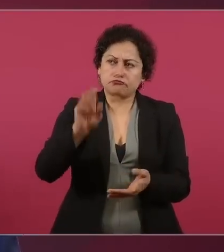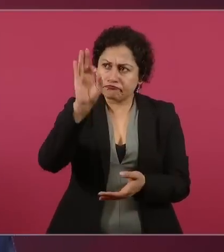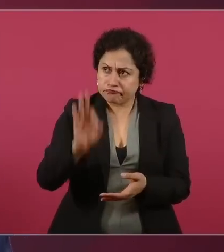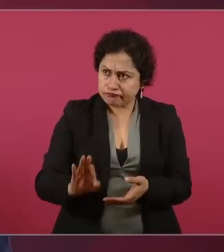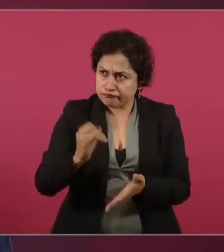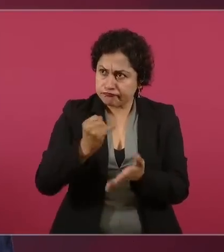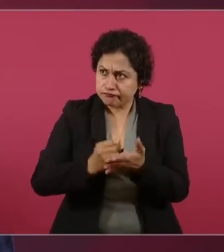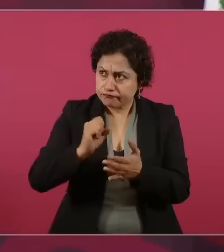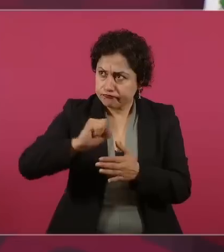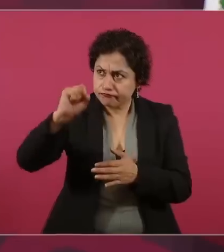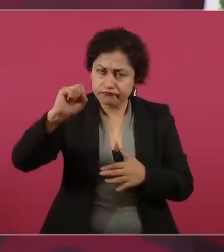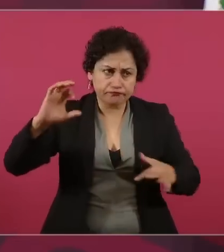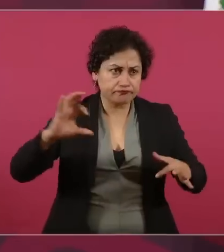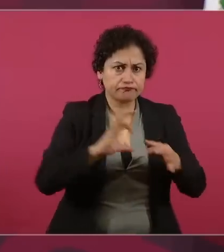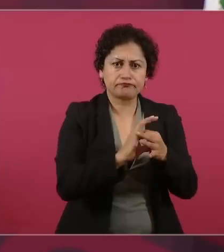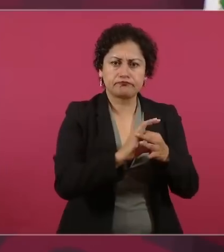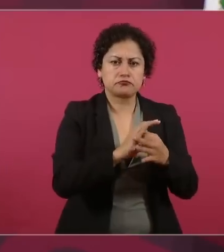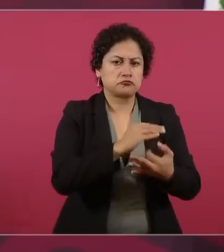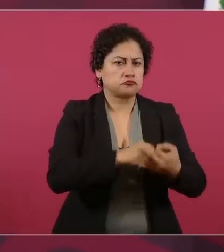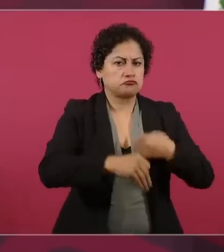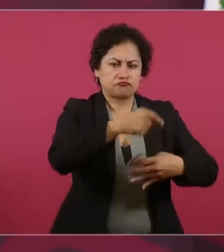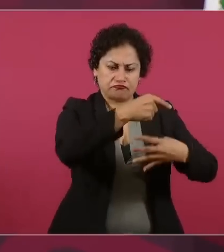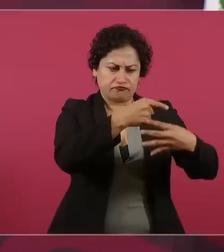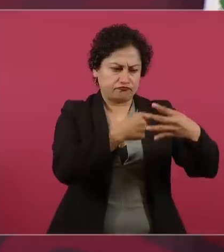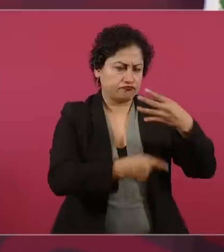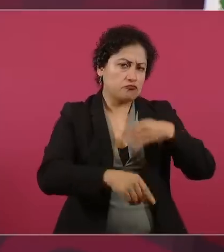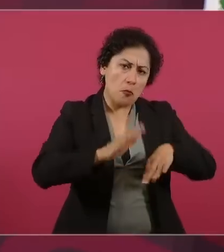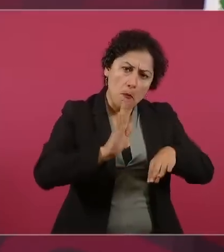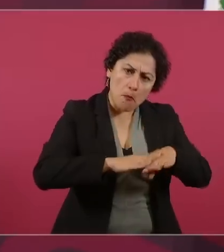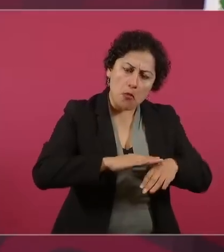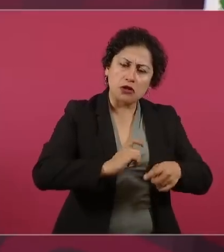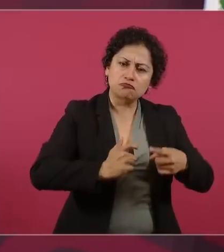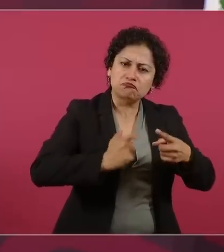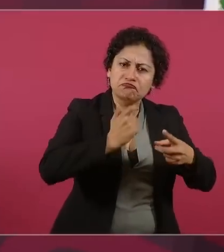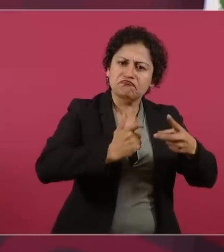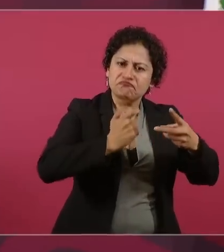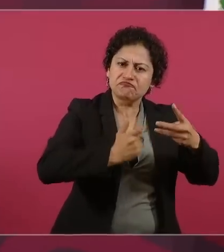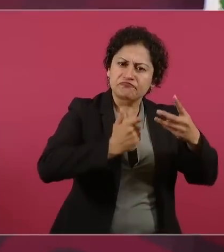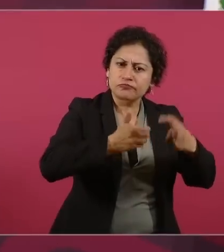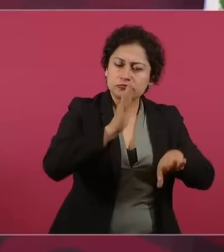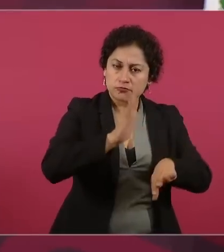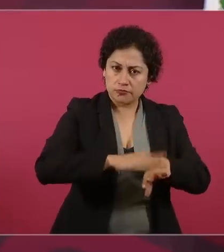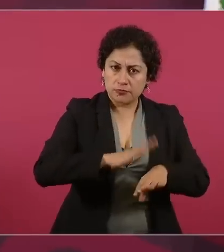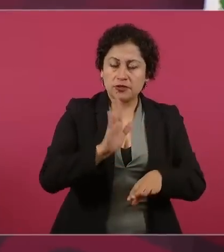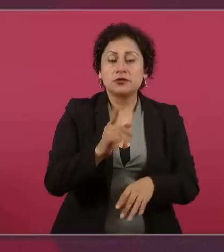tener aumento. Estamos pensando,